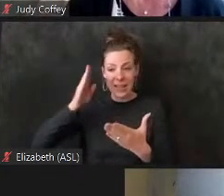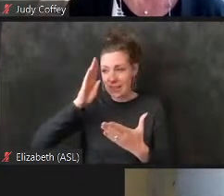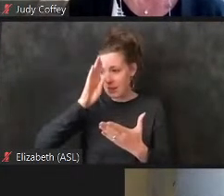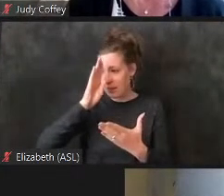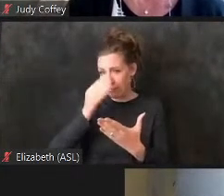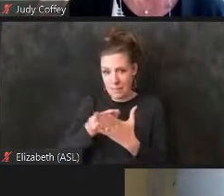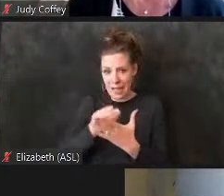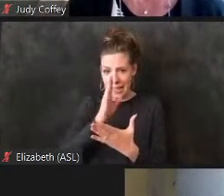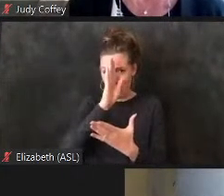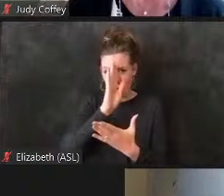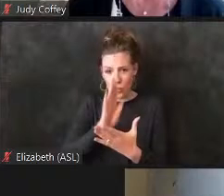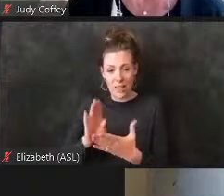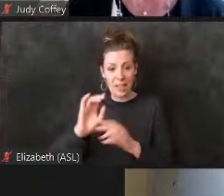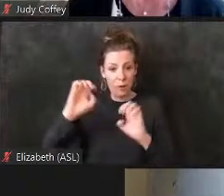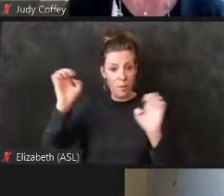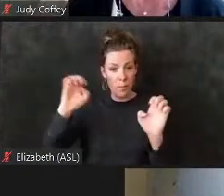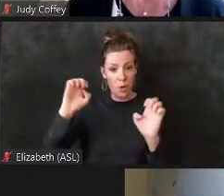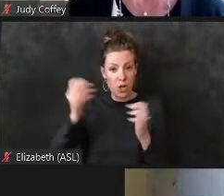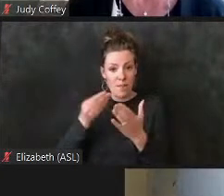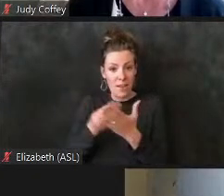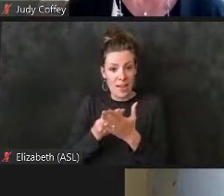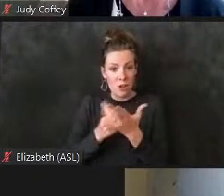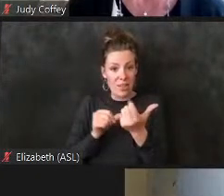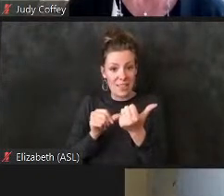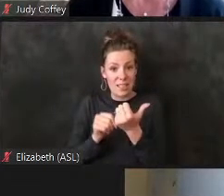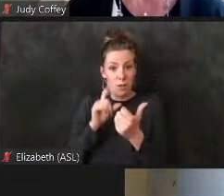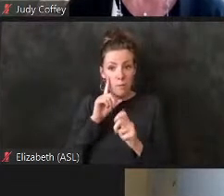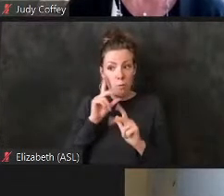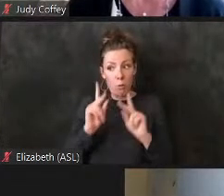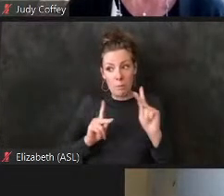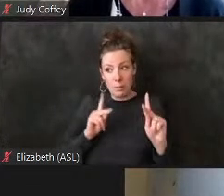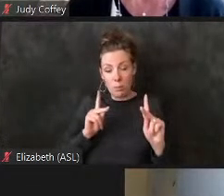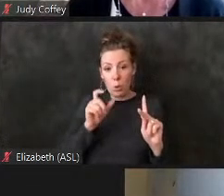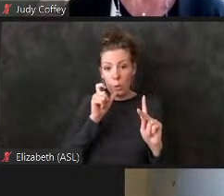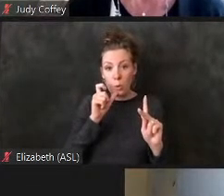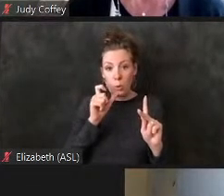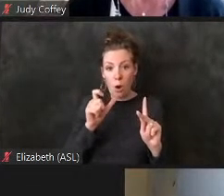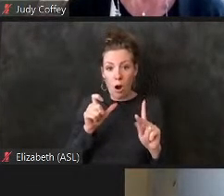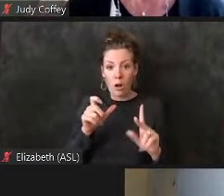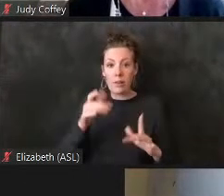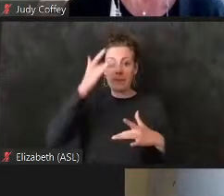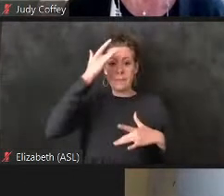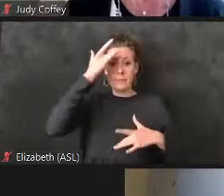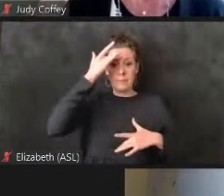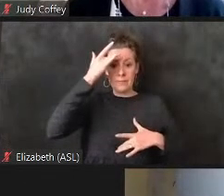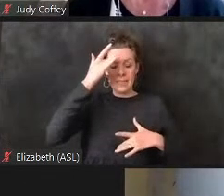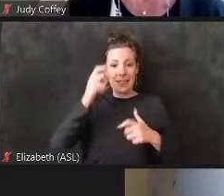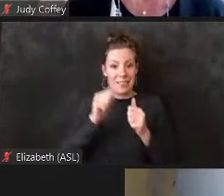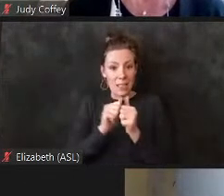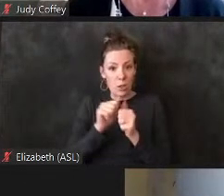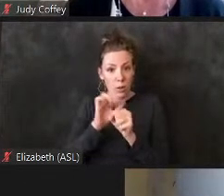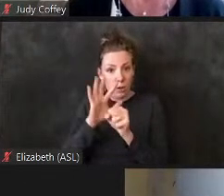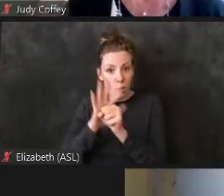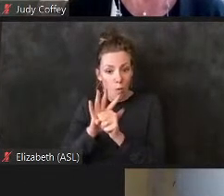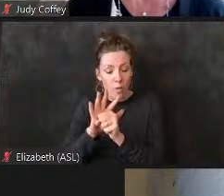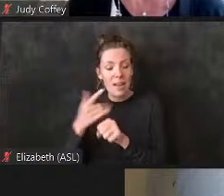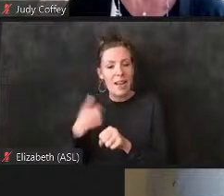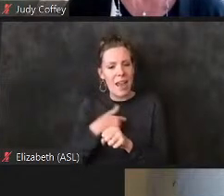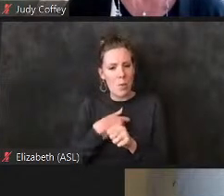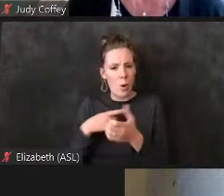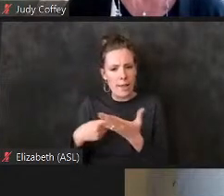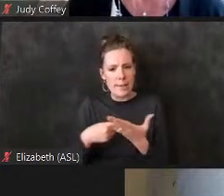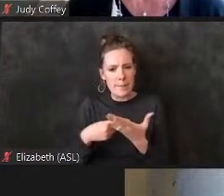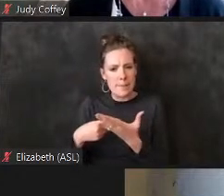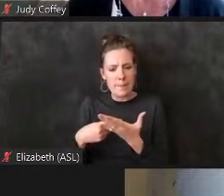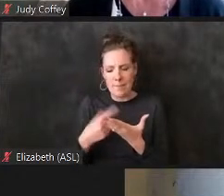para el desplome de dinero, para asistencia financiera, para gente que ha contraído la virus. Y como